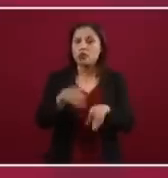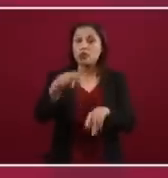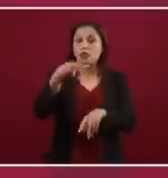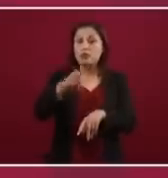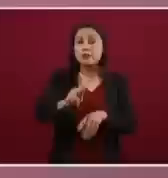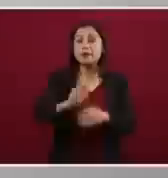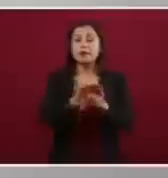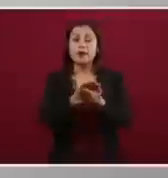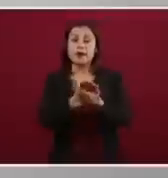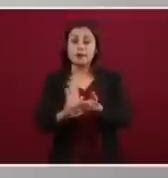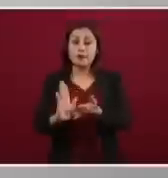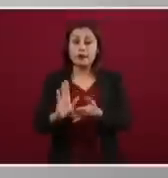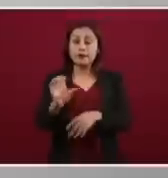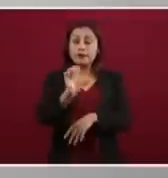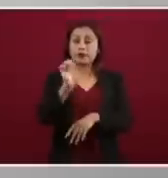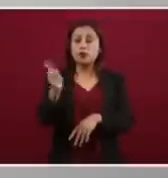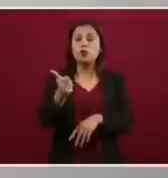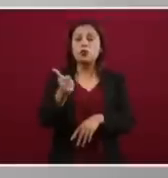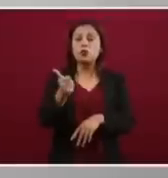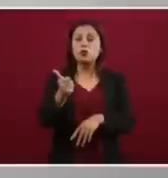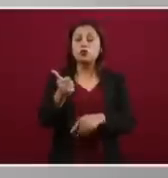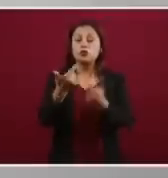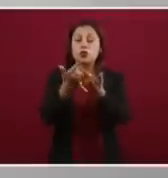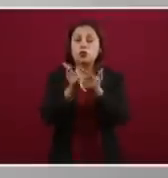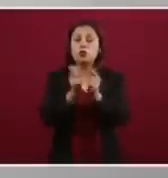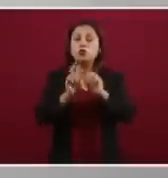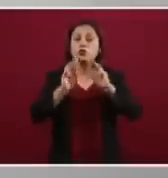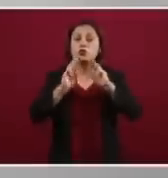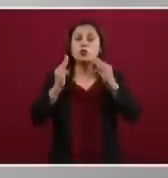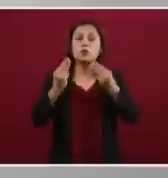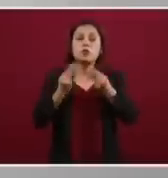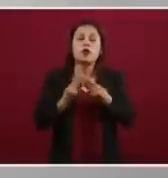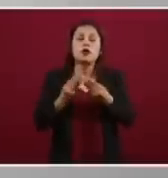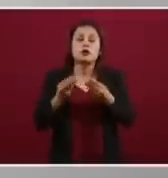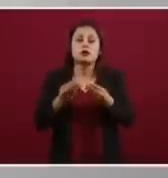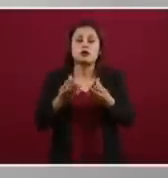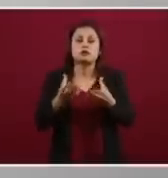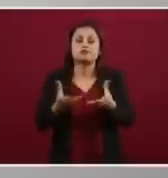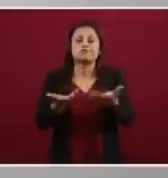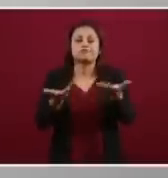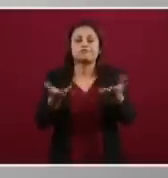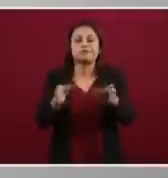los grupos o del crimen organizado.